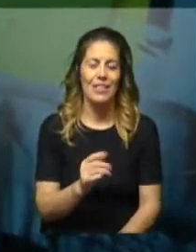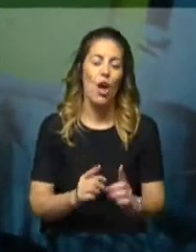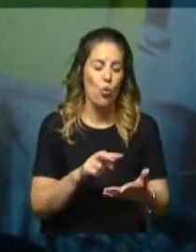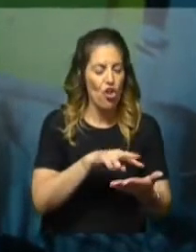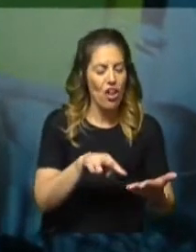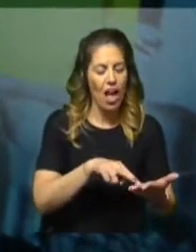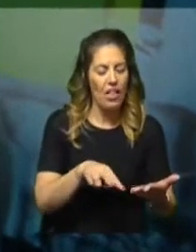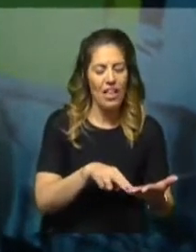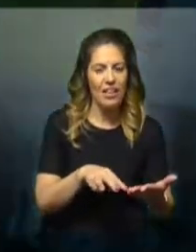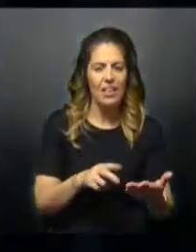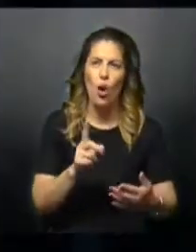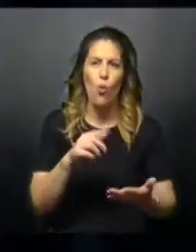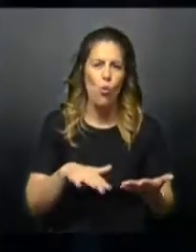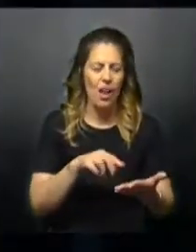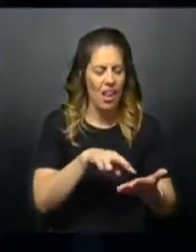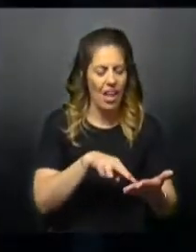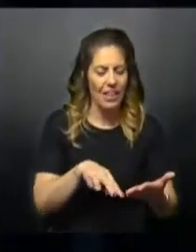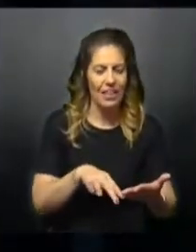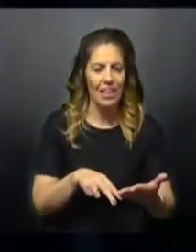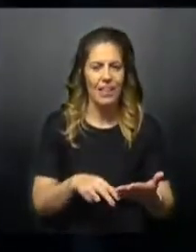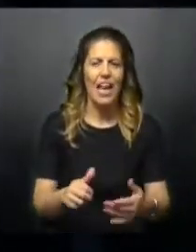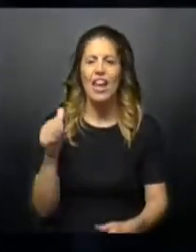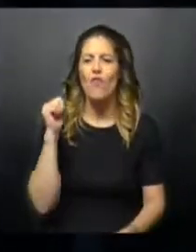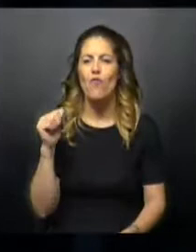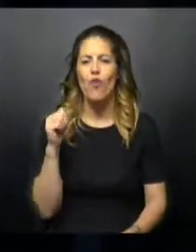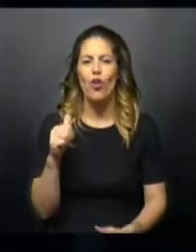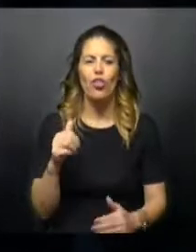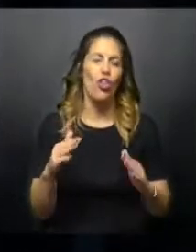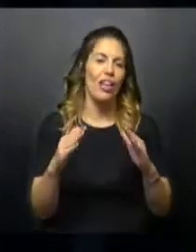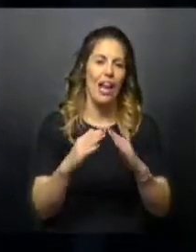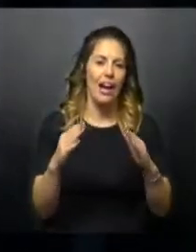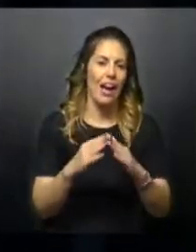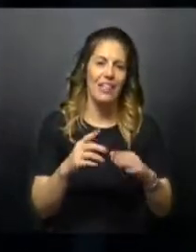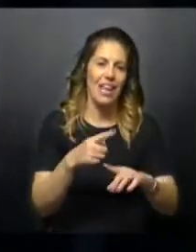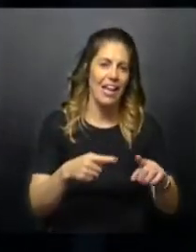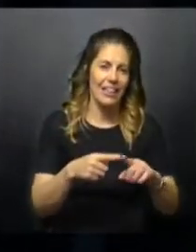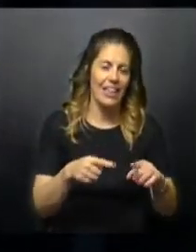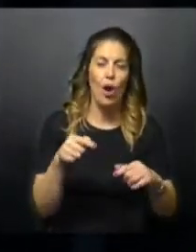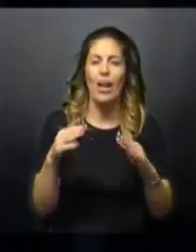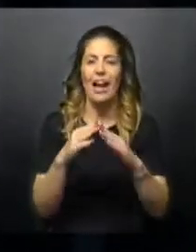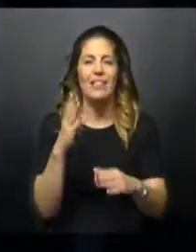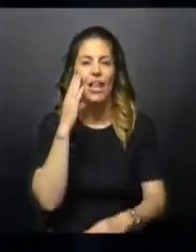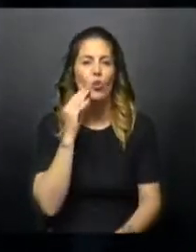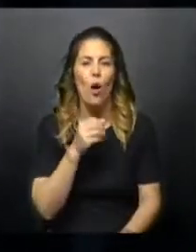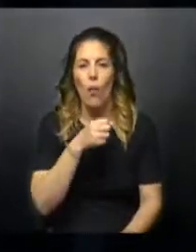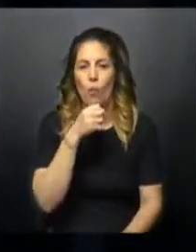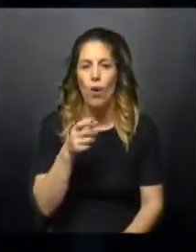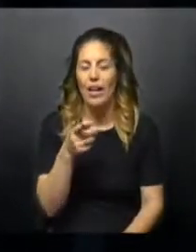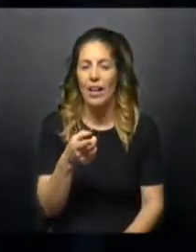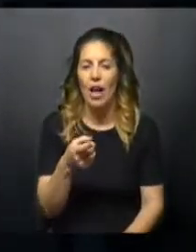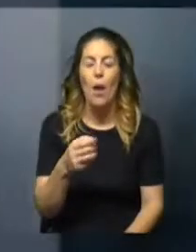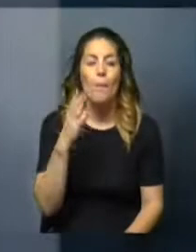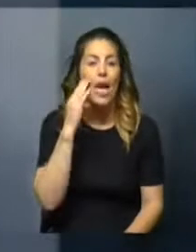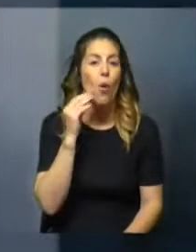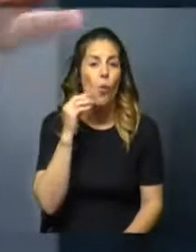que estar en el fondo de las casas no sé si La teja de la casa de tu abuela mi abuela tenía mi abuela por